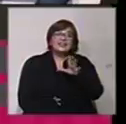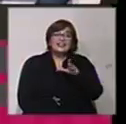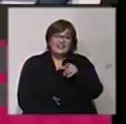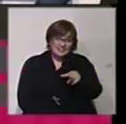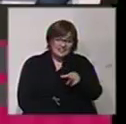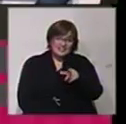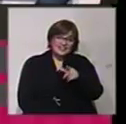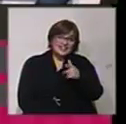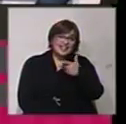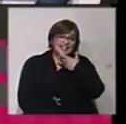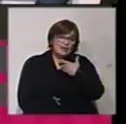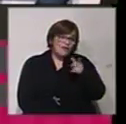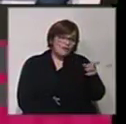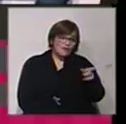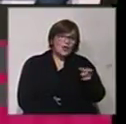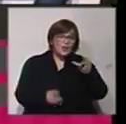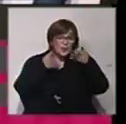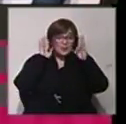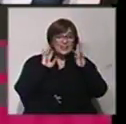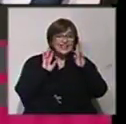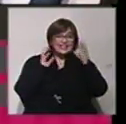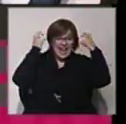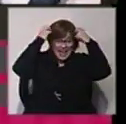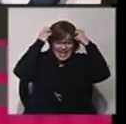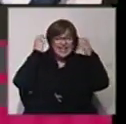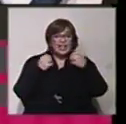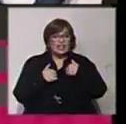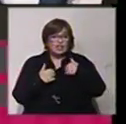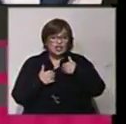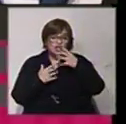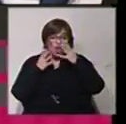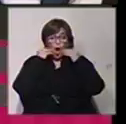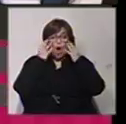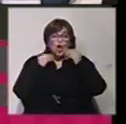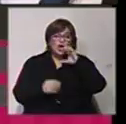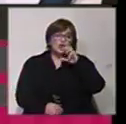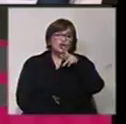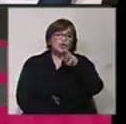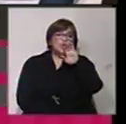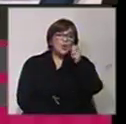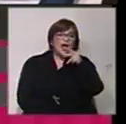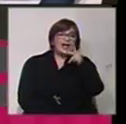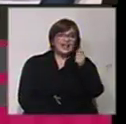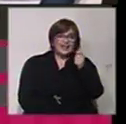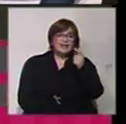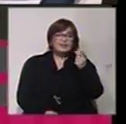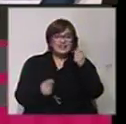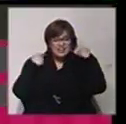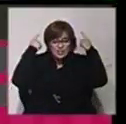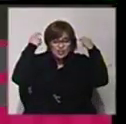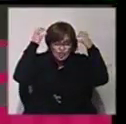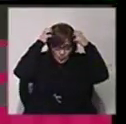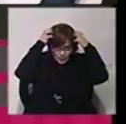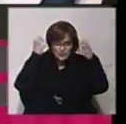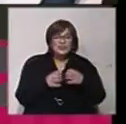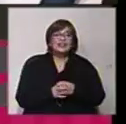Capaz que podemos hacer un combo. Vos sos la princesa Leia y yo soy de Chihuahua. Ay, me encanta ser la princesa Leia, sí. Obvio. Bueno. Me toca hacer los rodetitos. Me